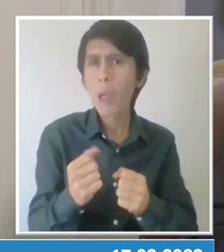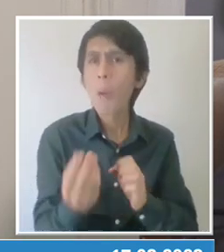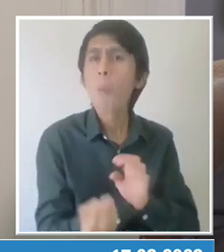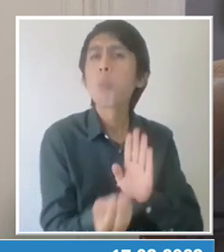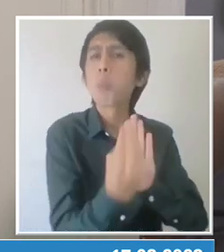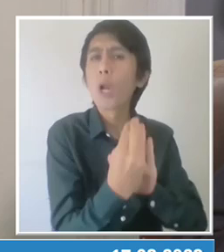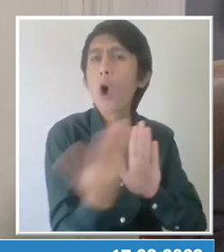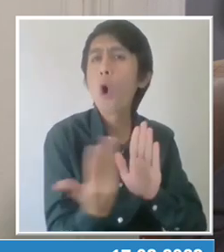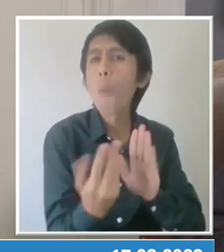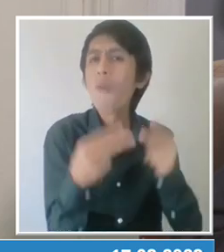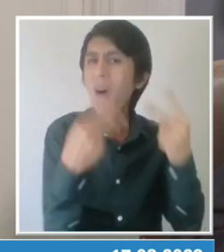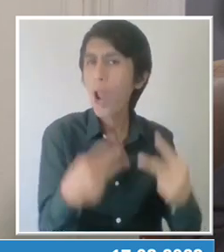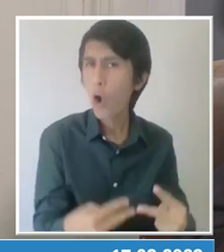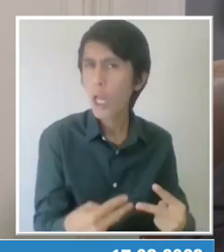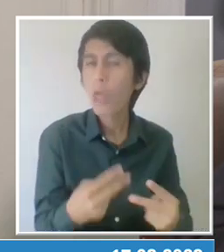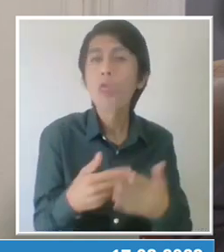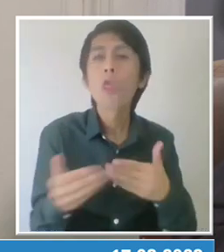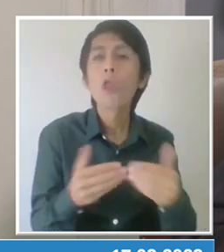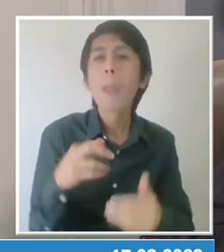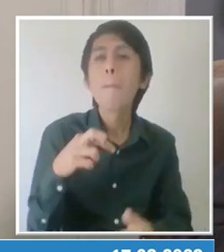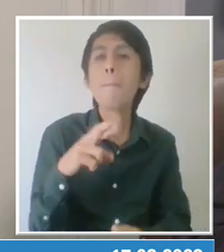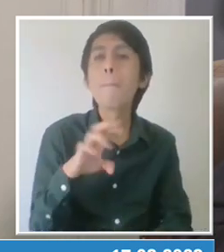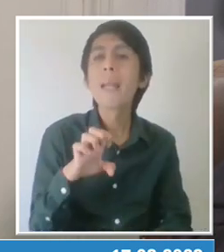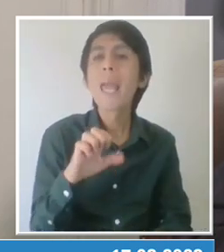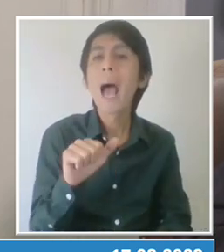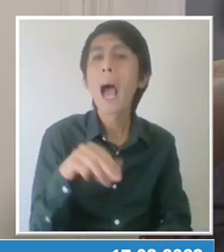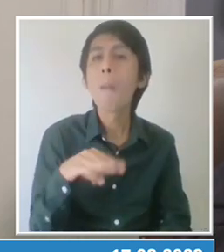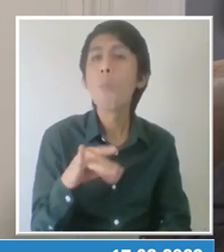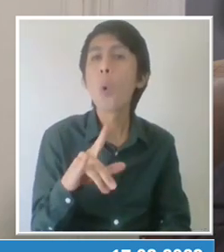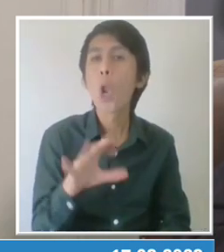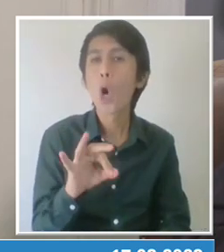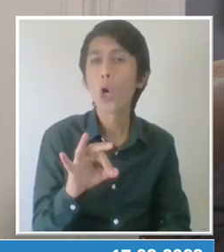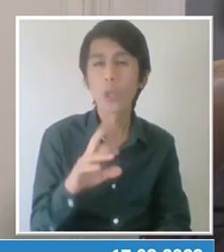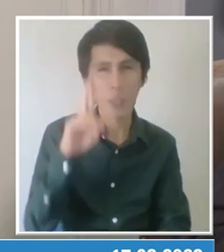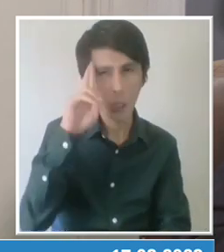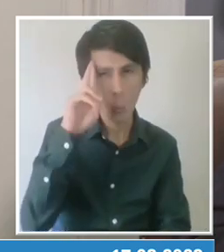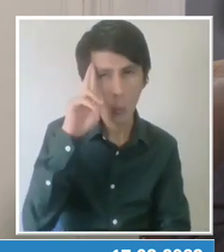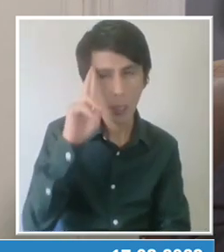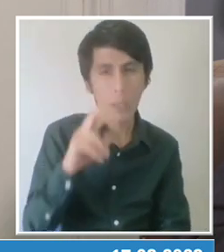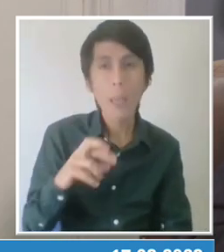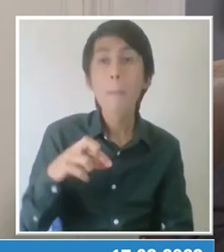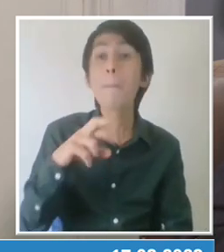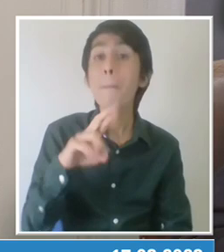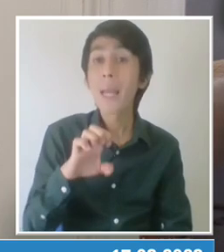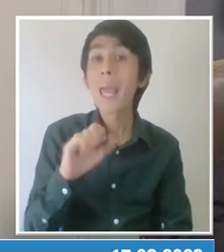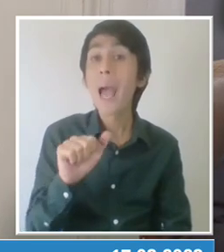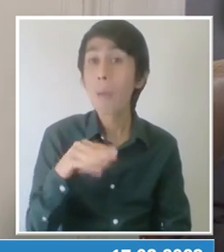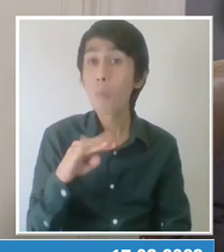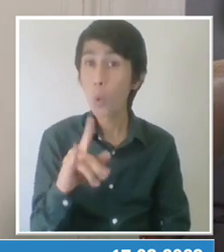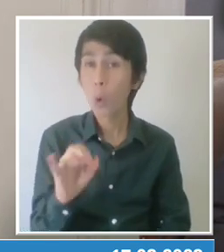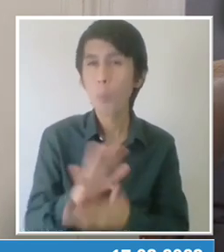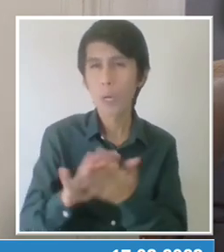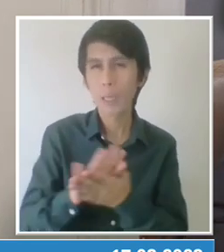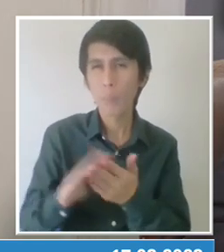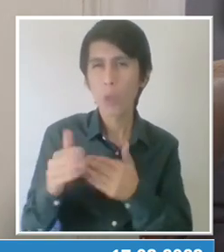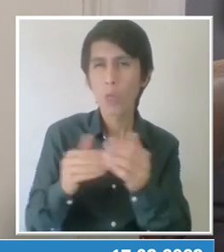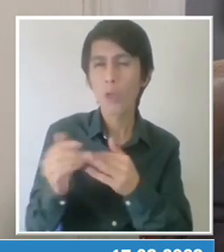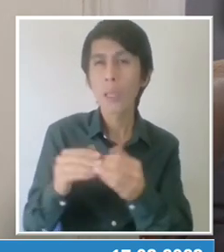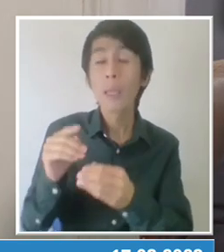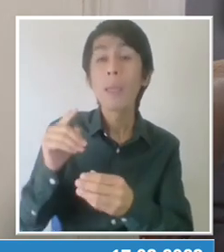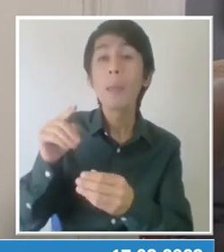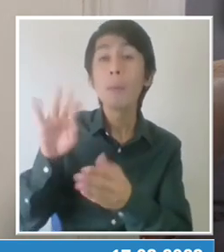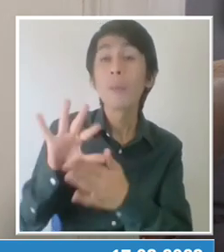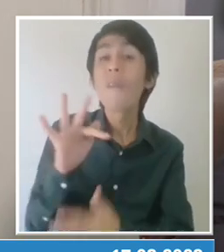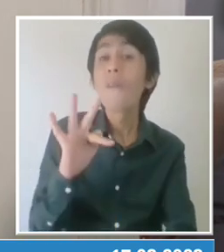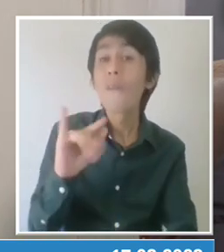Los preámbulos son, recordemos, el señero de la Constitución de Filadelfia del 18 de